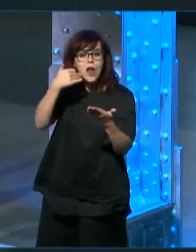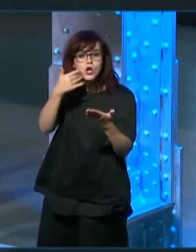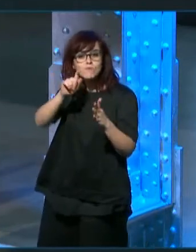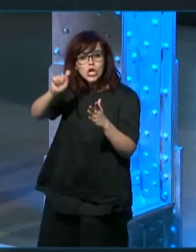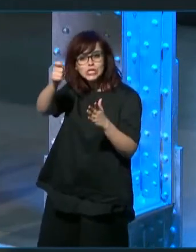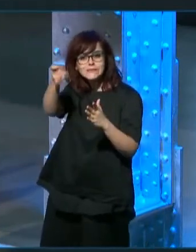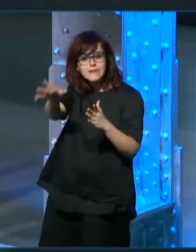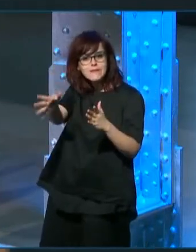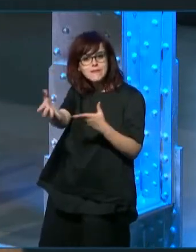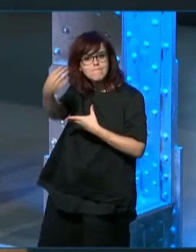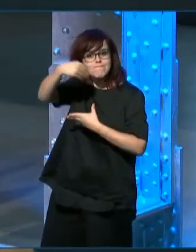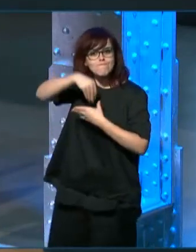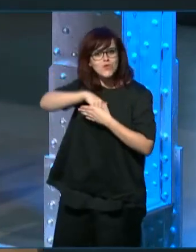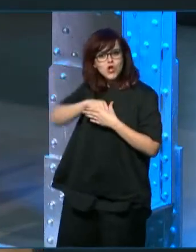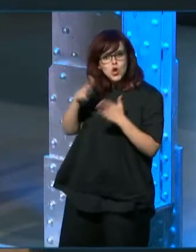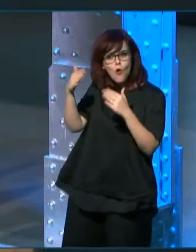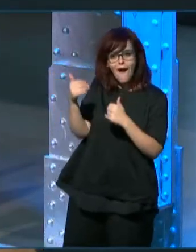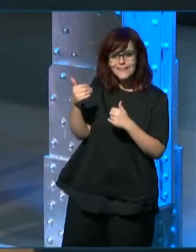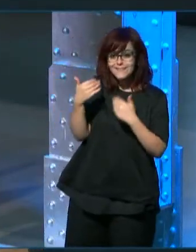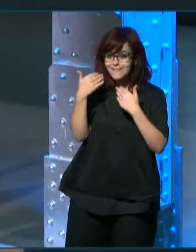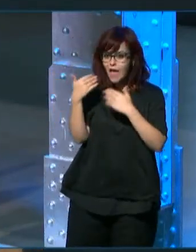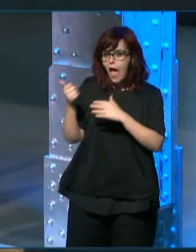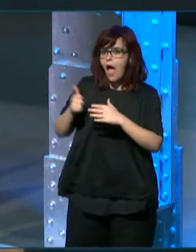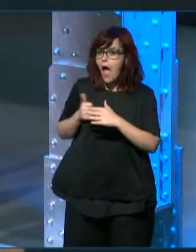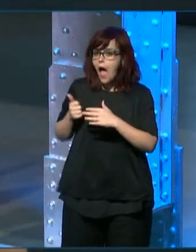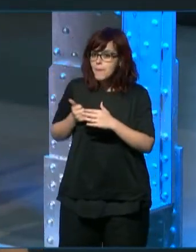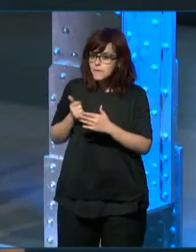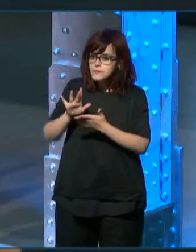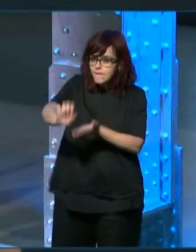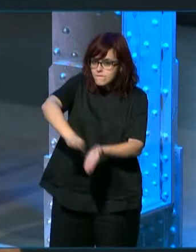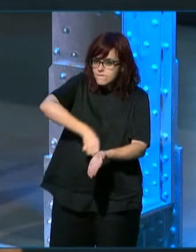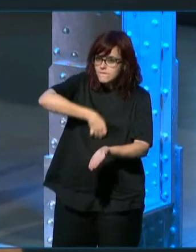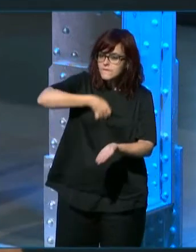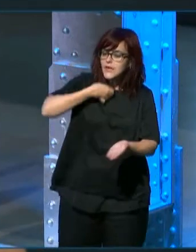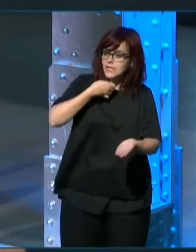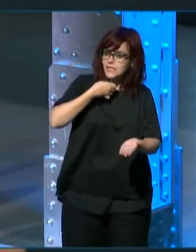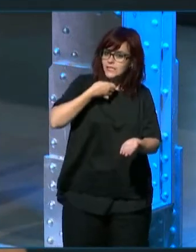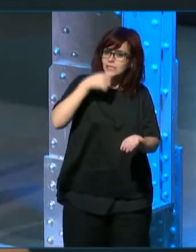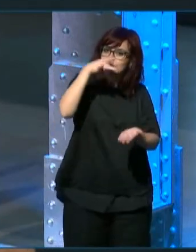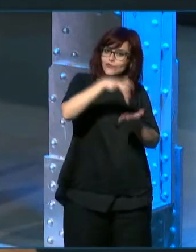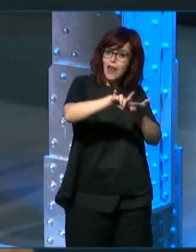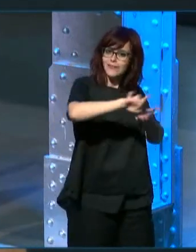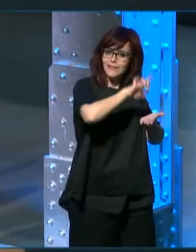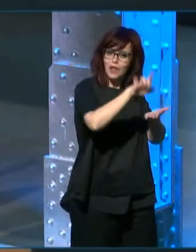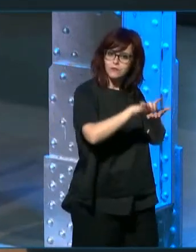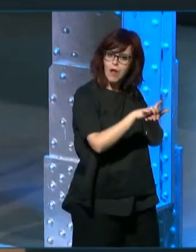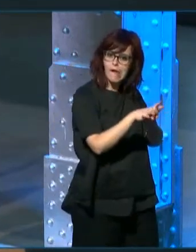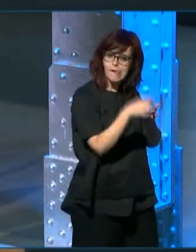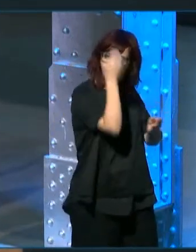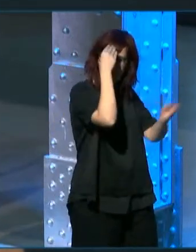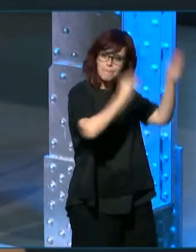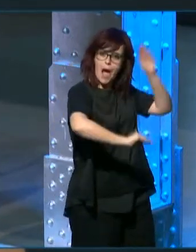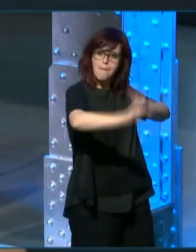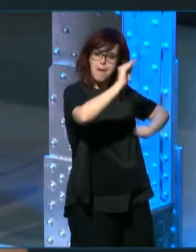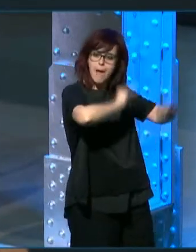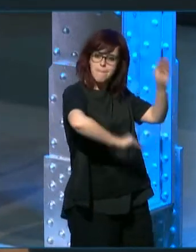hablado de incomodidad o de insuficiencia. La vida a veces no te da toda la pasión que tú quieres que te dé la vida, porque en el fondo yo estoy